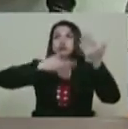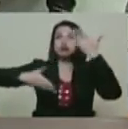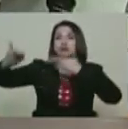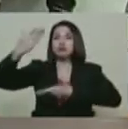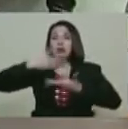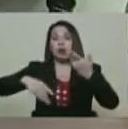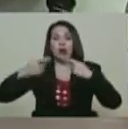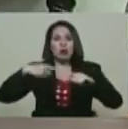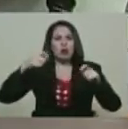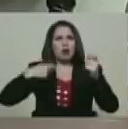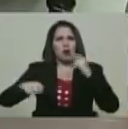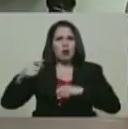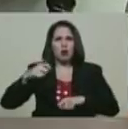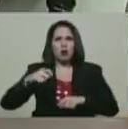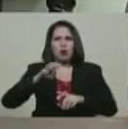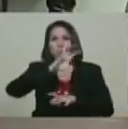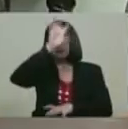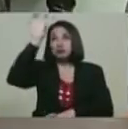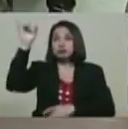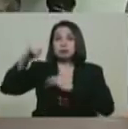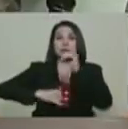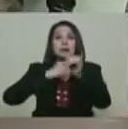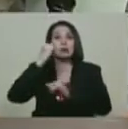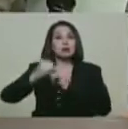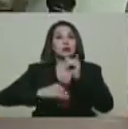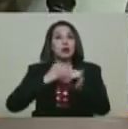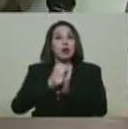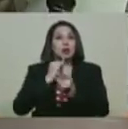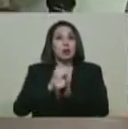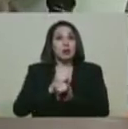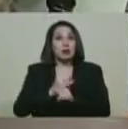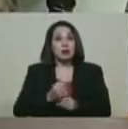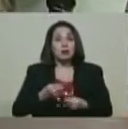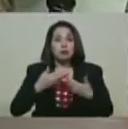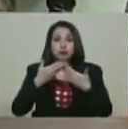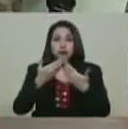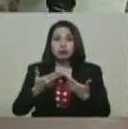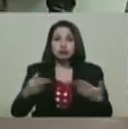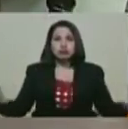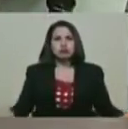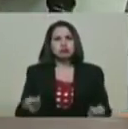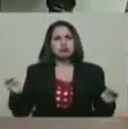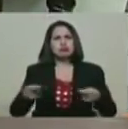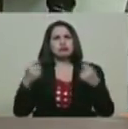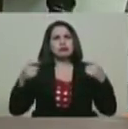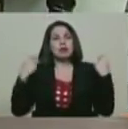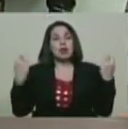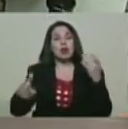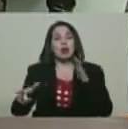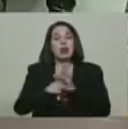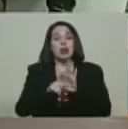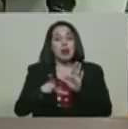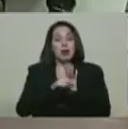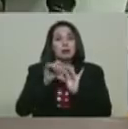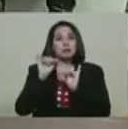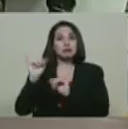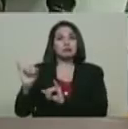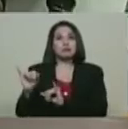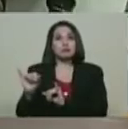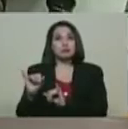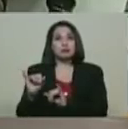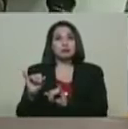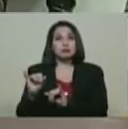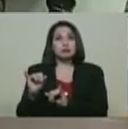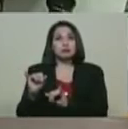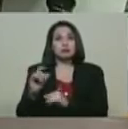inversionistas internacionales para nosotros, bueno, darle empuje a esta ley de inversiones extranjeras muy,